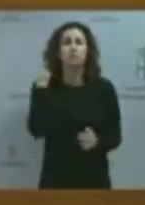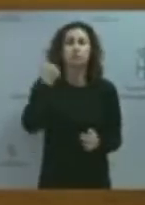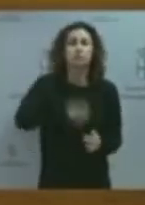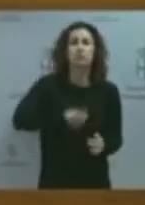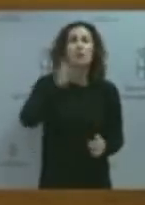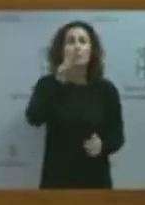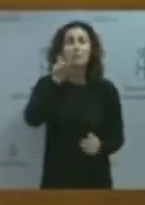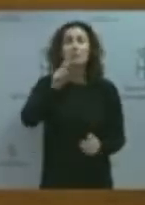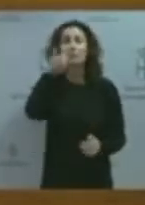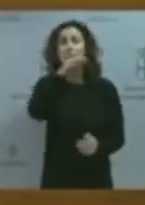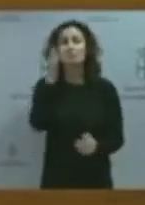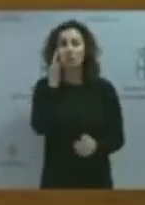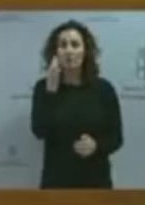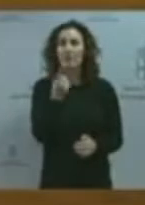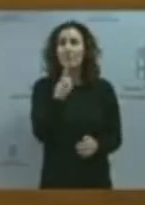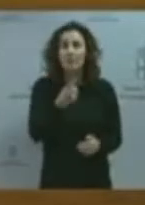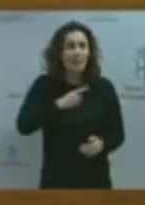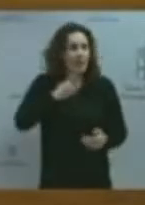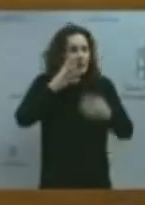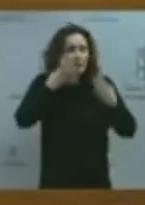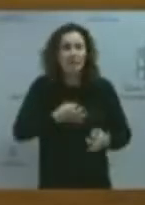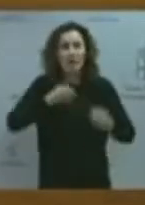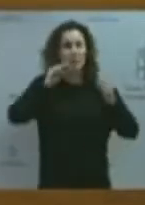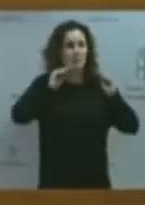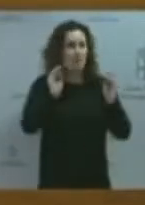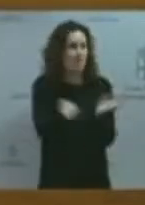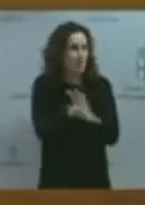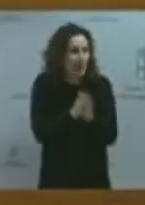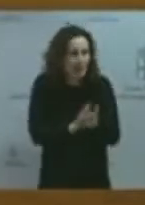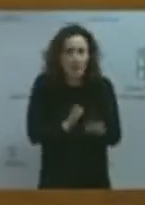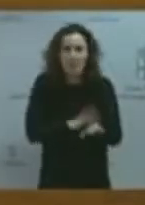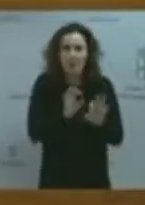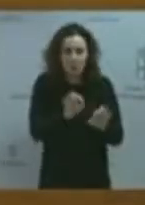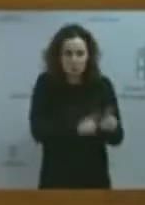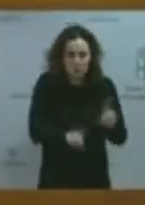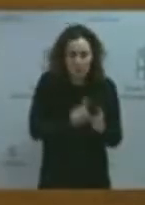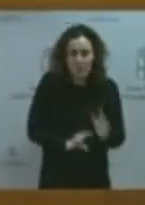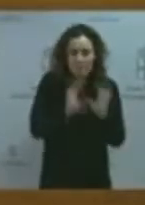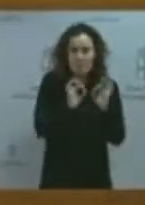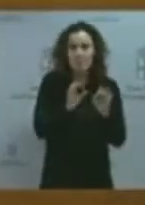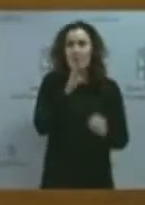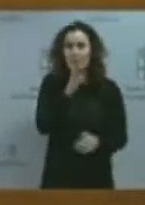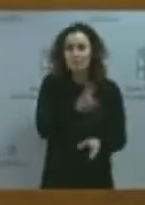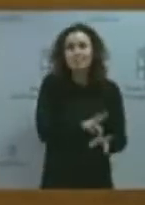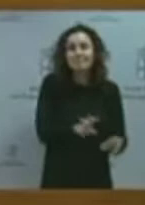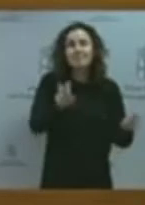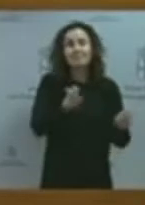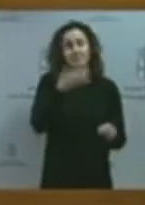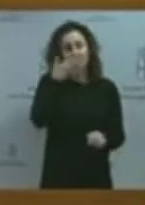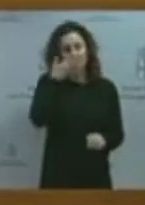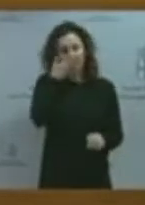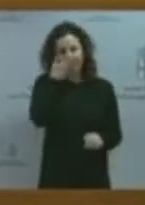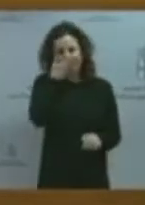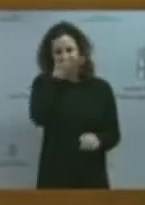capacidad ni formación para ocuparse de temas específicos. Ya sabemos que una de las cuestiones fundamentales que se dice desde la educación asturiana es